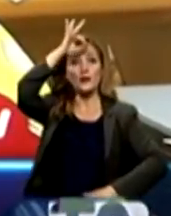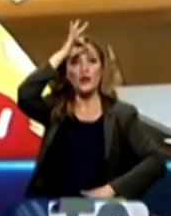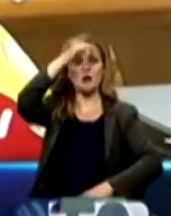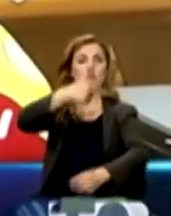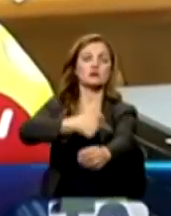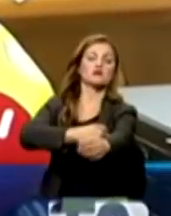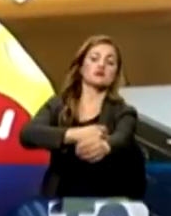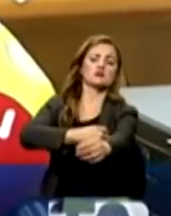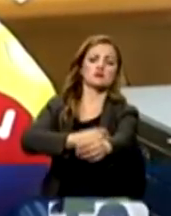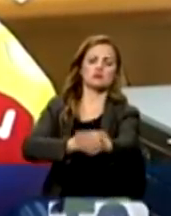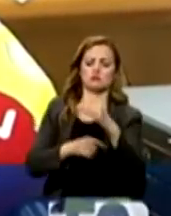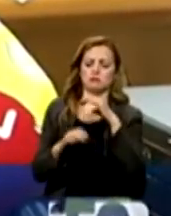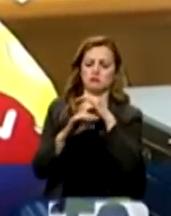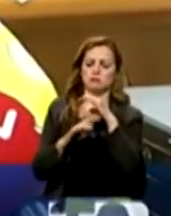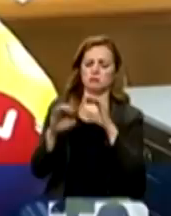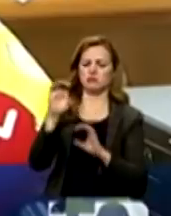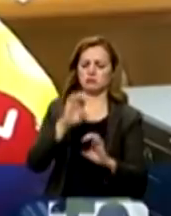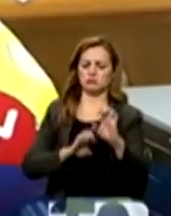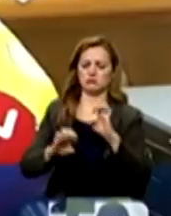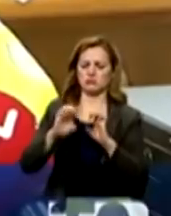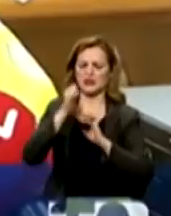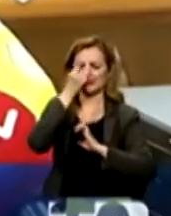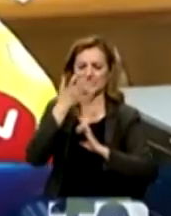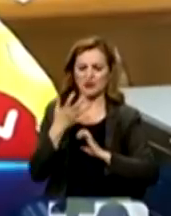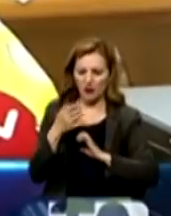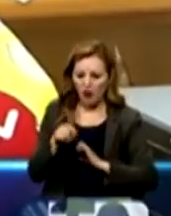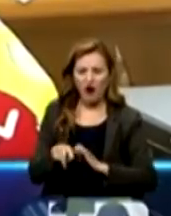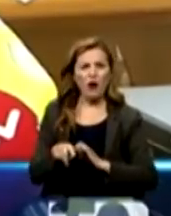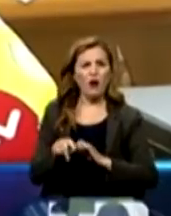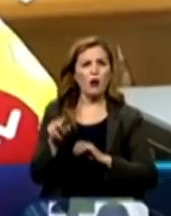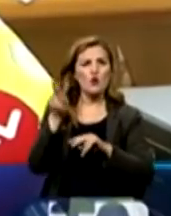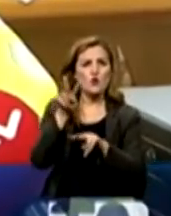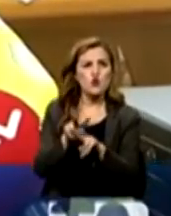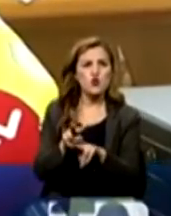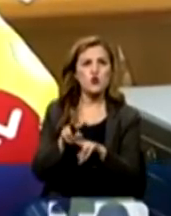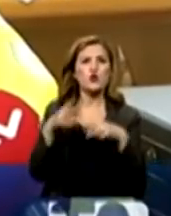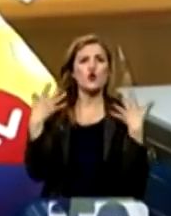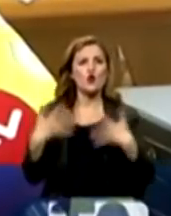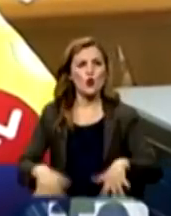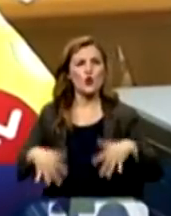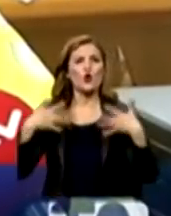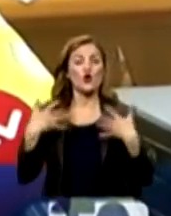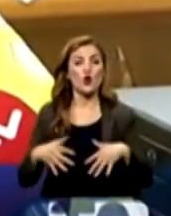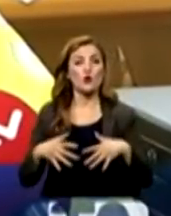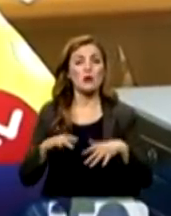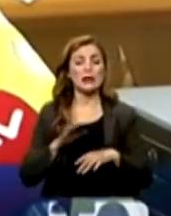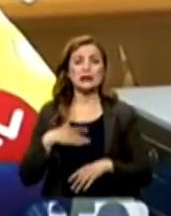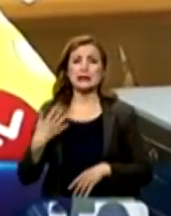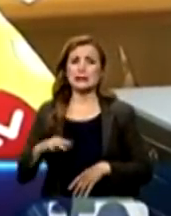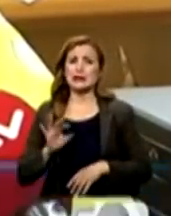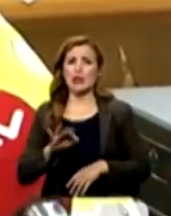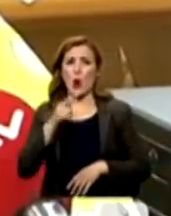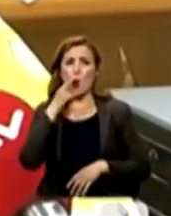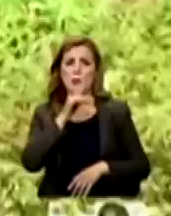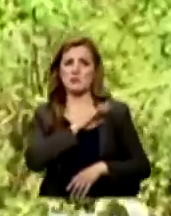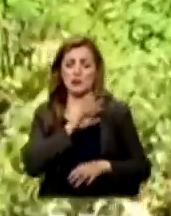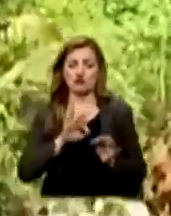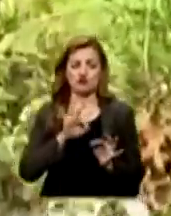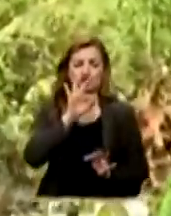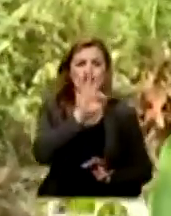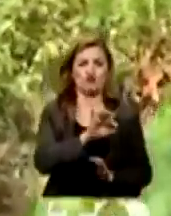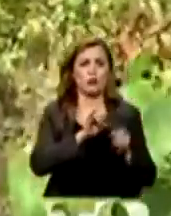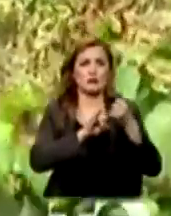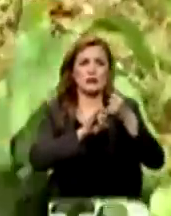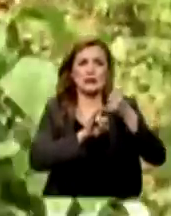determinarse de varios estudios, se estableció que había sido violado por varias ocasiones e inclusive había sido contagiado de VIH.